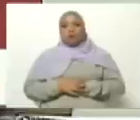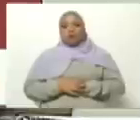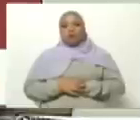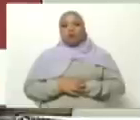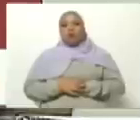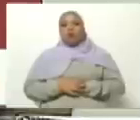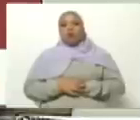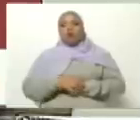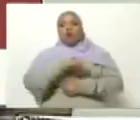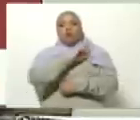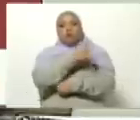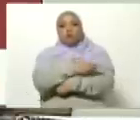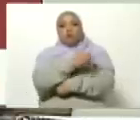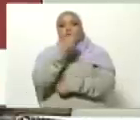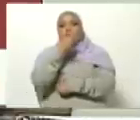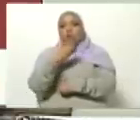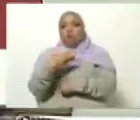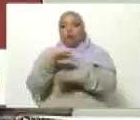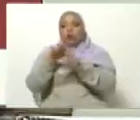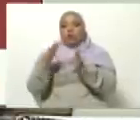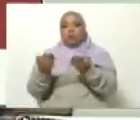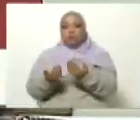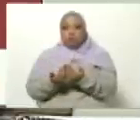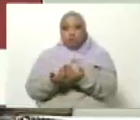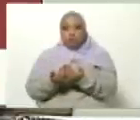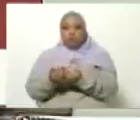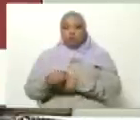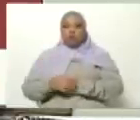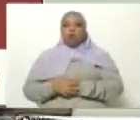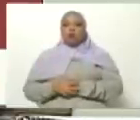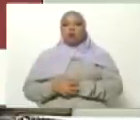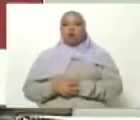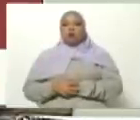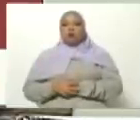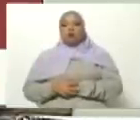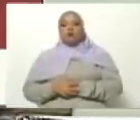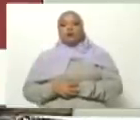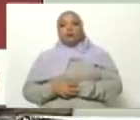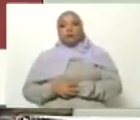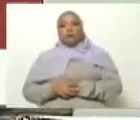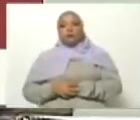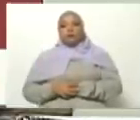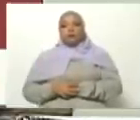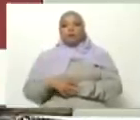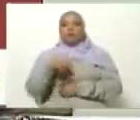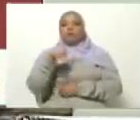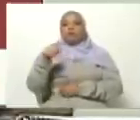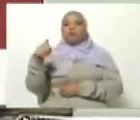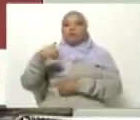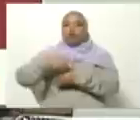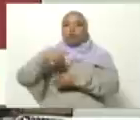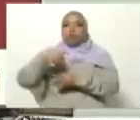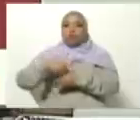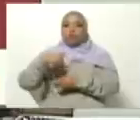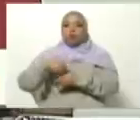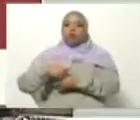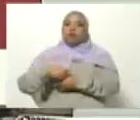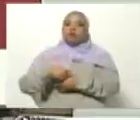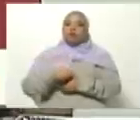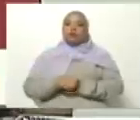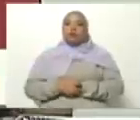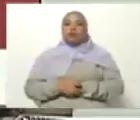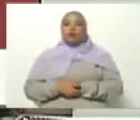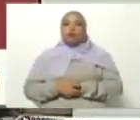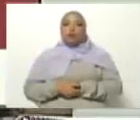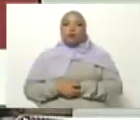eficiente de buena parte del mundo, donde cada voto o cada persona garantiza un